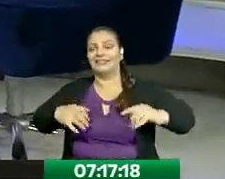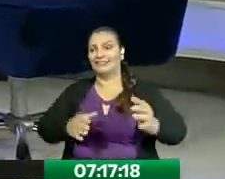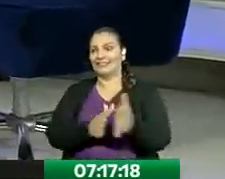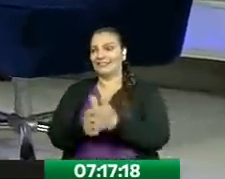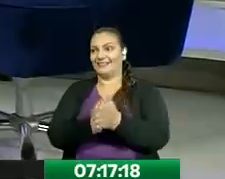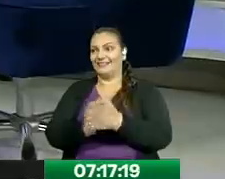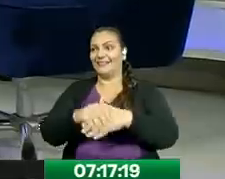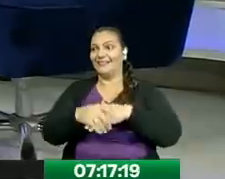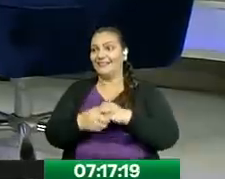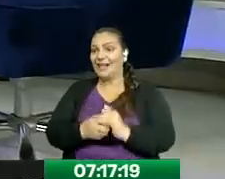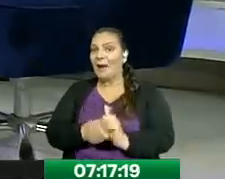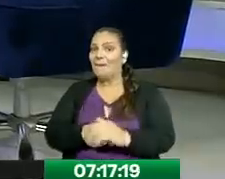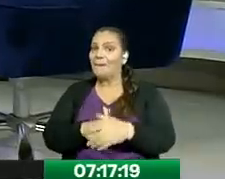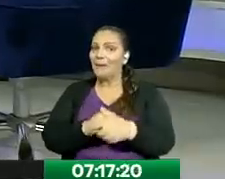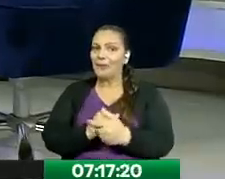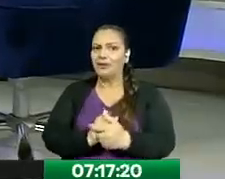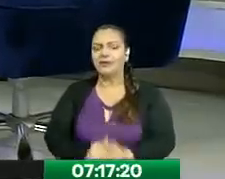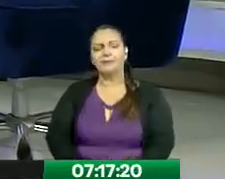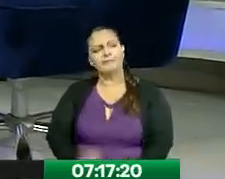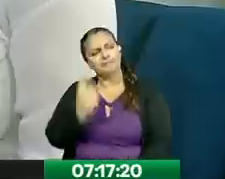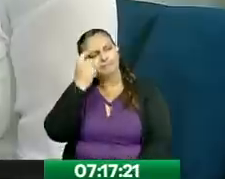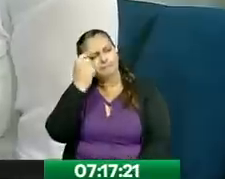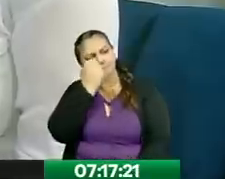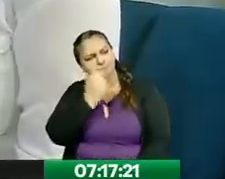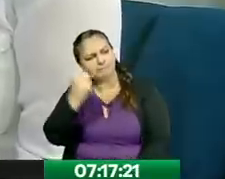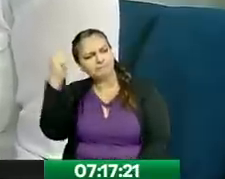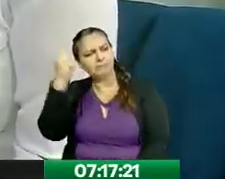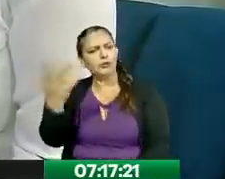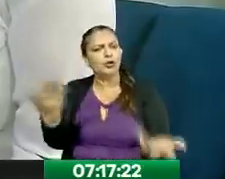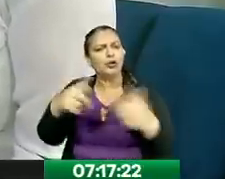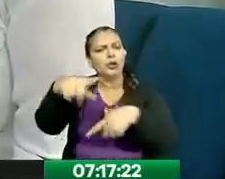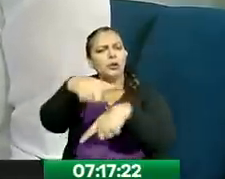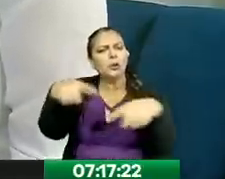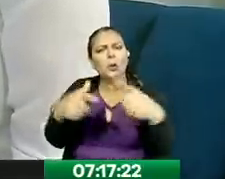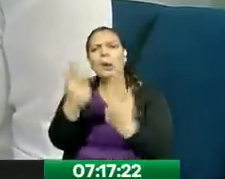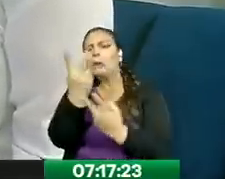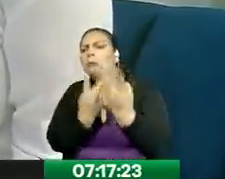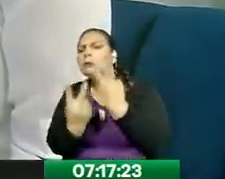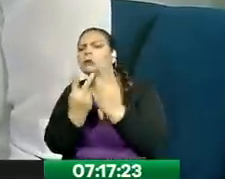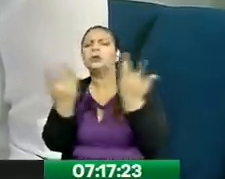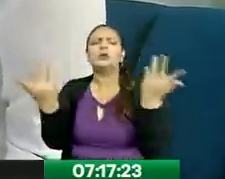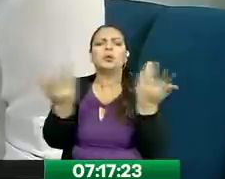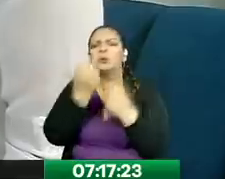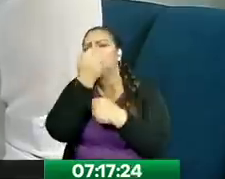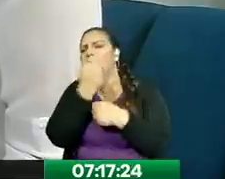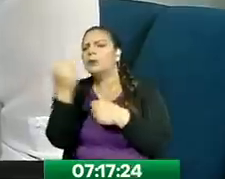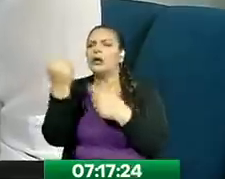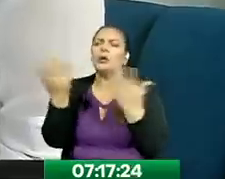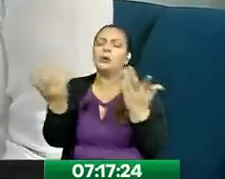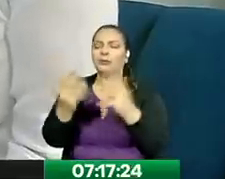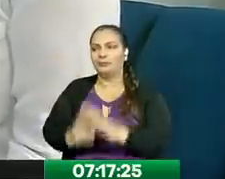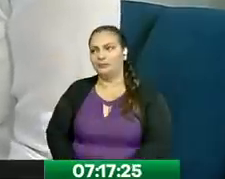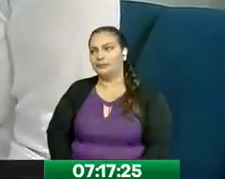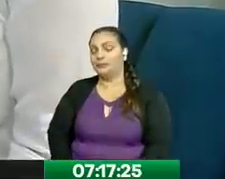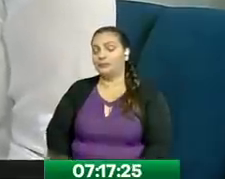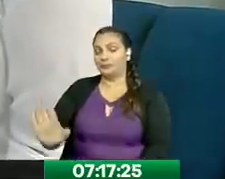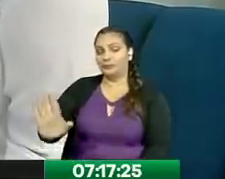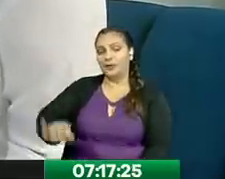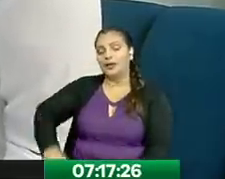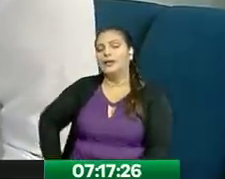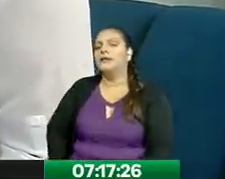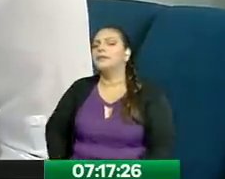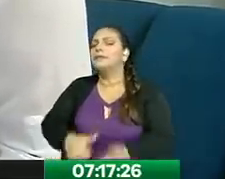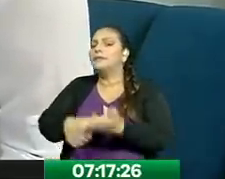sitios turísticos maravillosos en el caso específico de la coordinación son al 5 a su cargo del ministerio de turismo